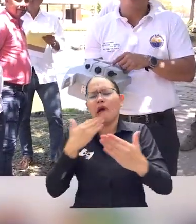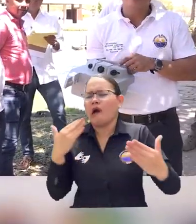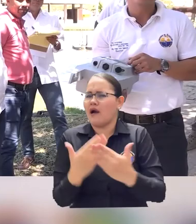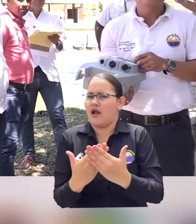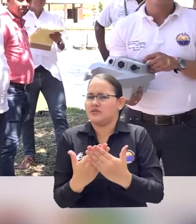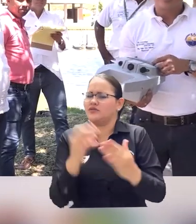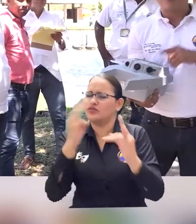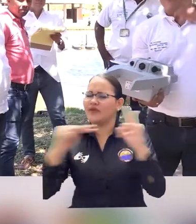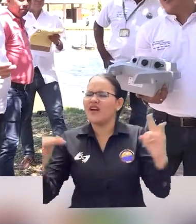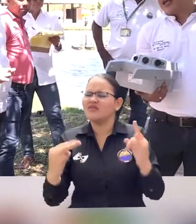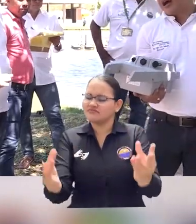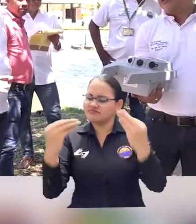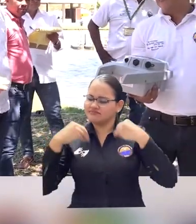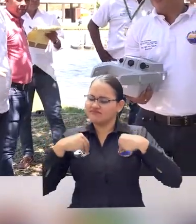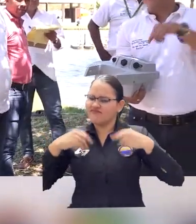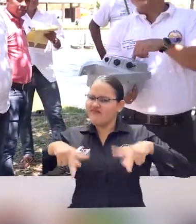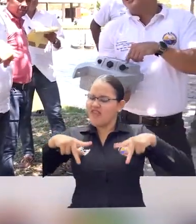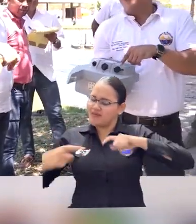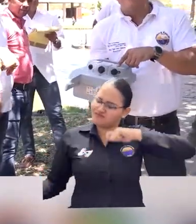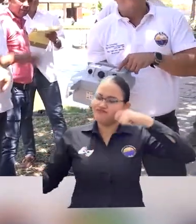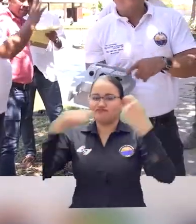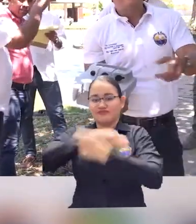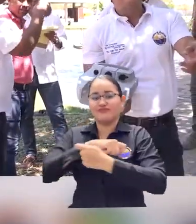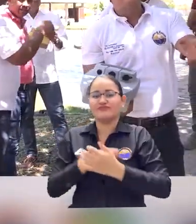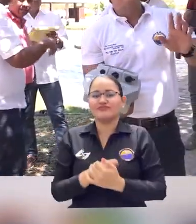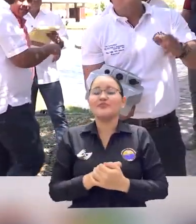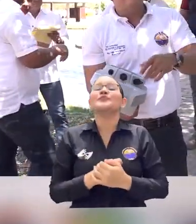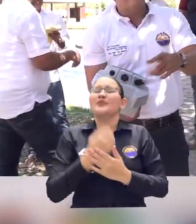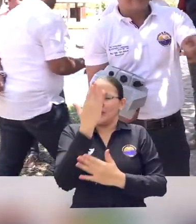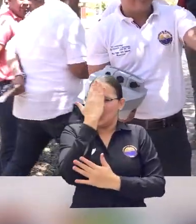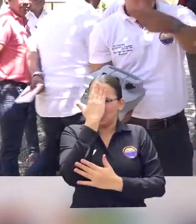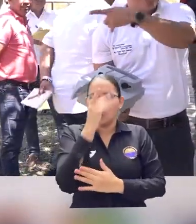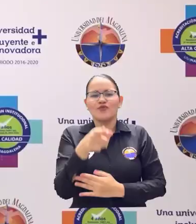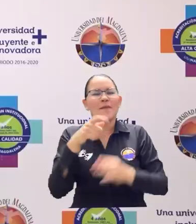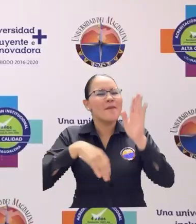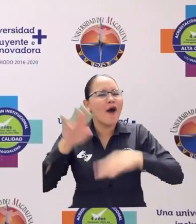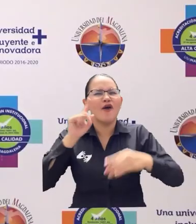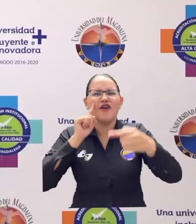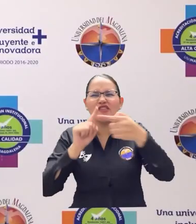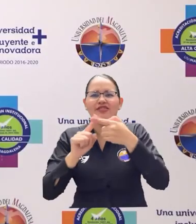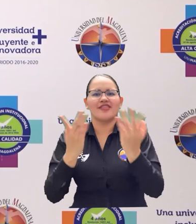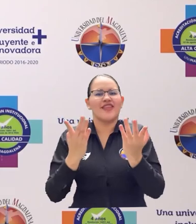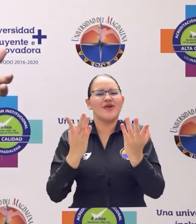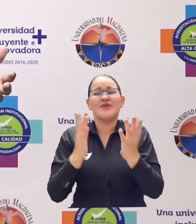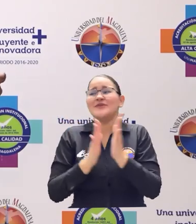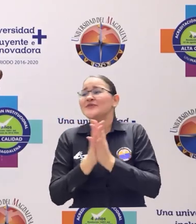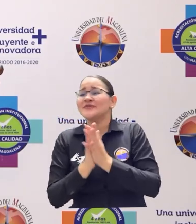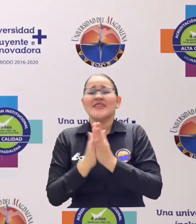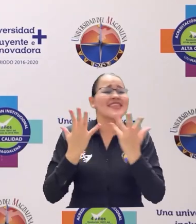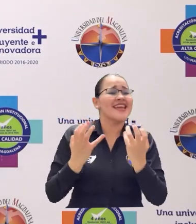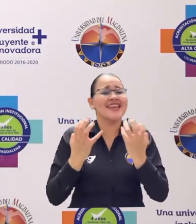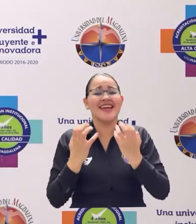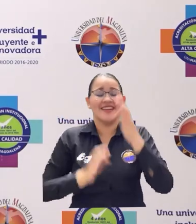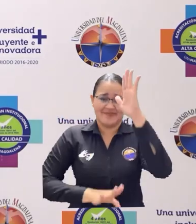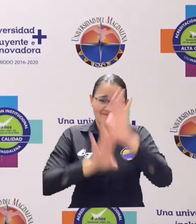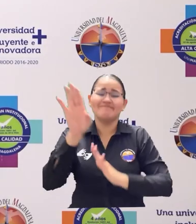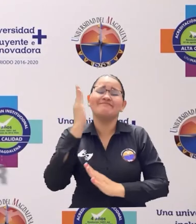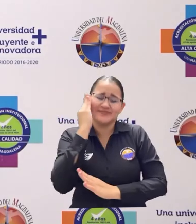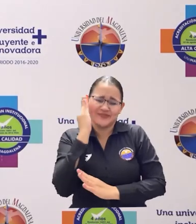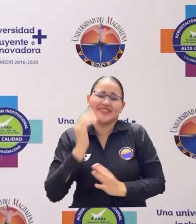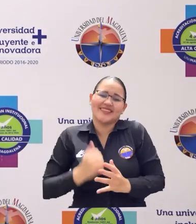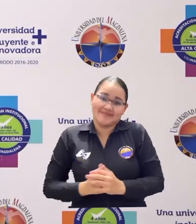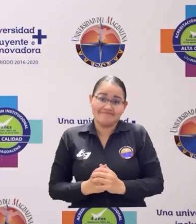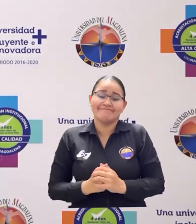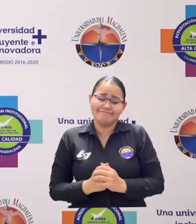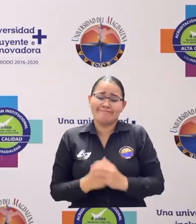oportunidad de transformar mi vida. Sé que ustedes vienen con ganas, con sueños, con deseos de salir adelante. En medio de unas circunstancias muy difíciles, en